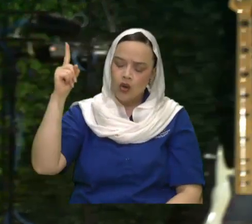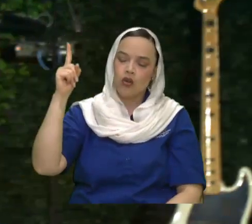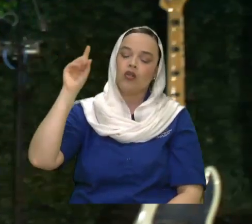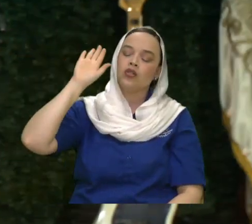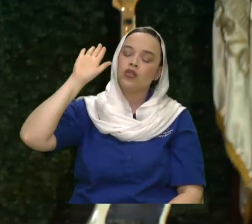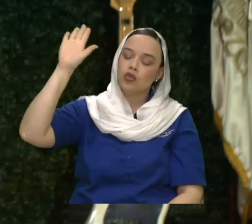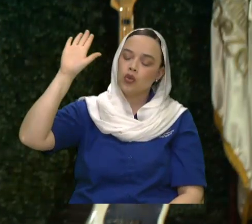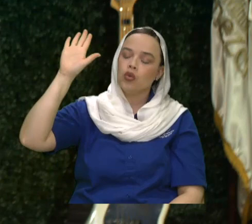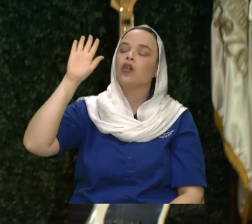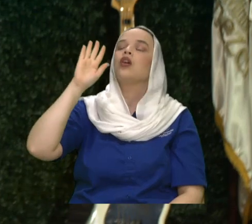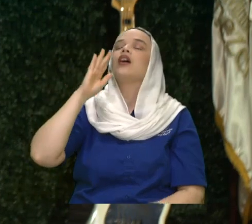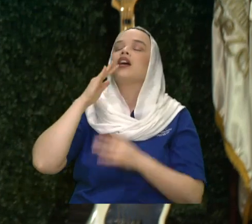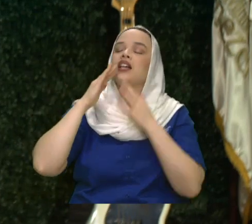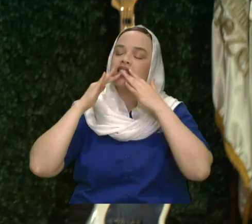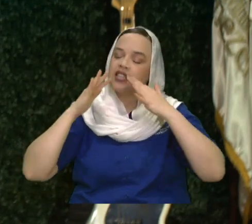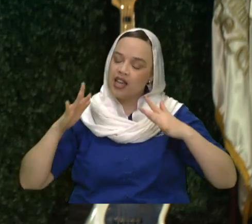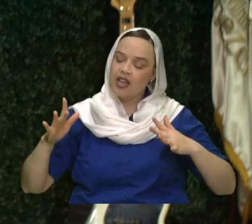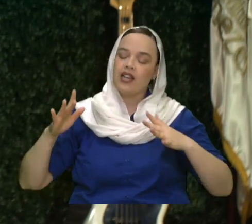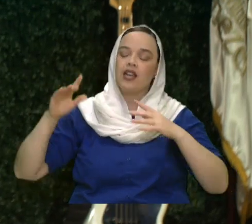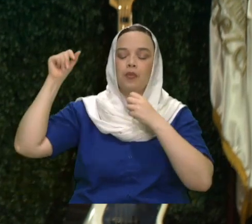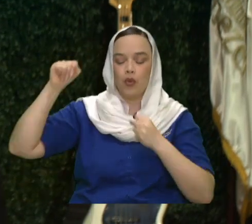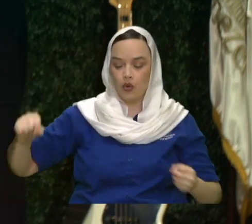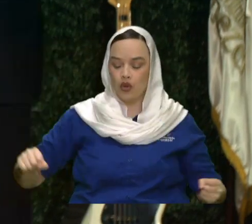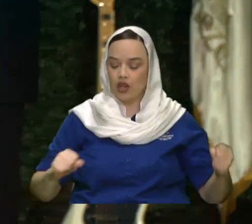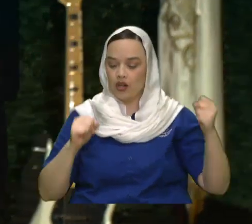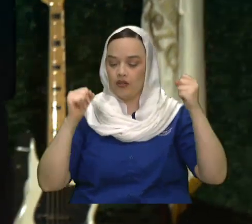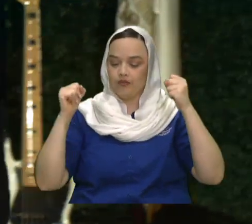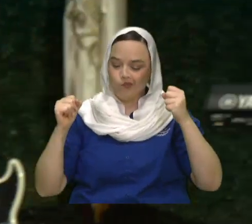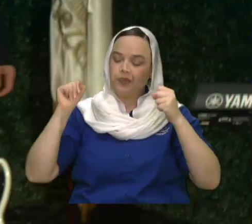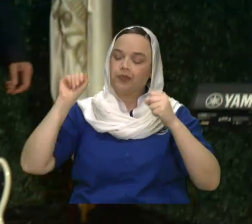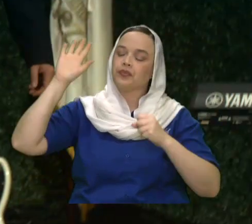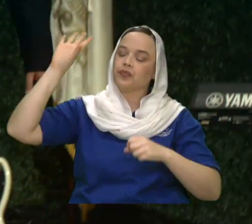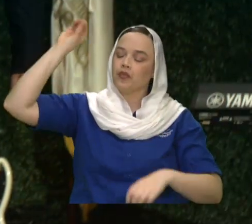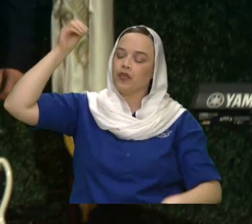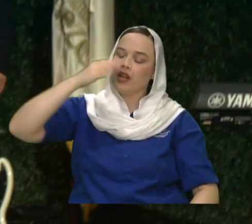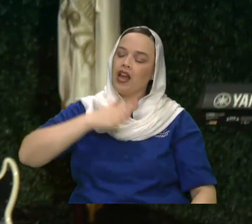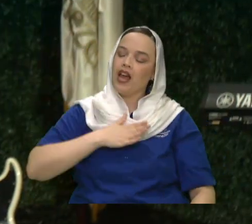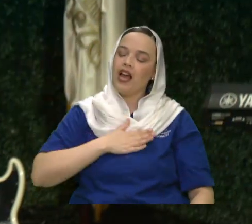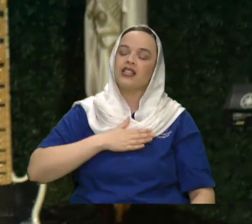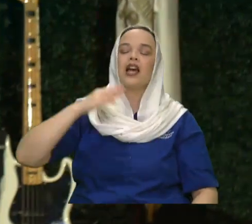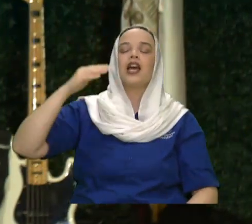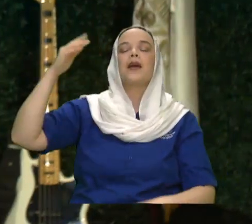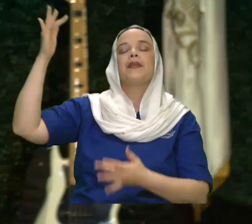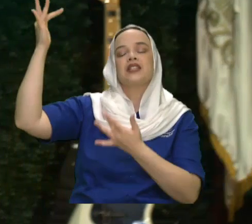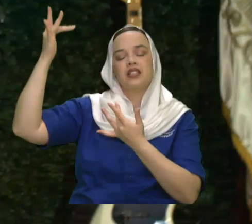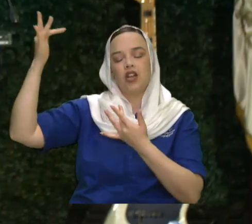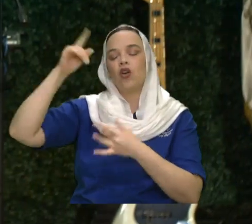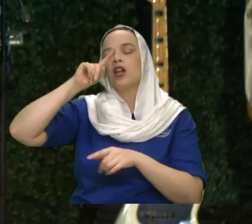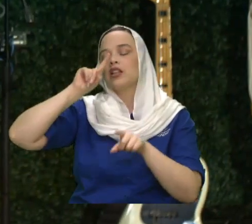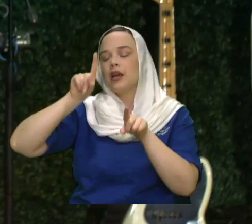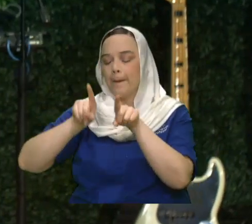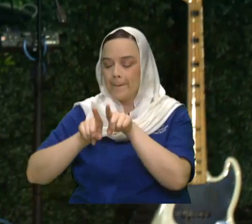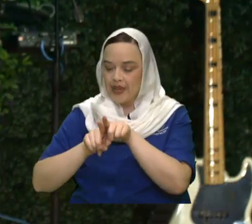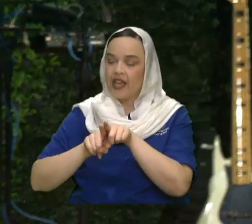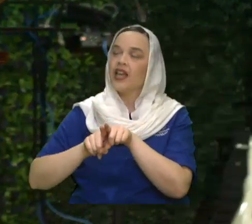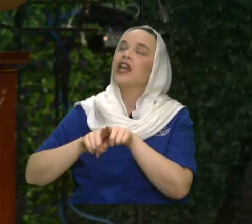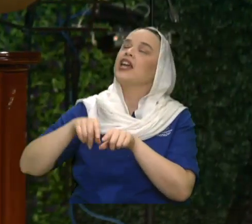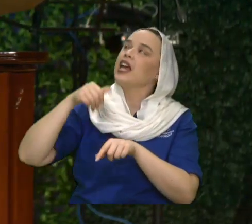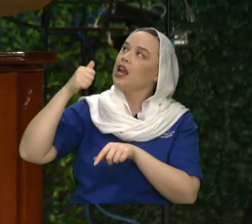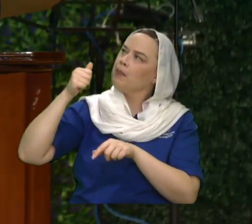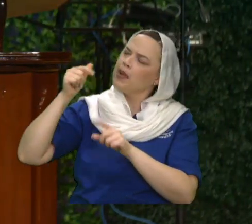que venga tu gracia y tu misericordia sobre ellos y tu bien a perseguirlos continuamente en el nombre de